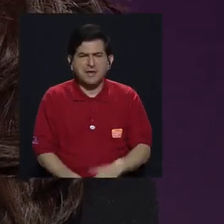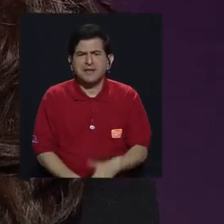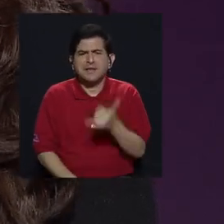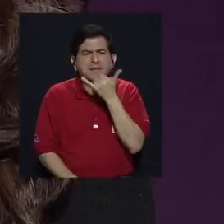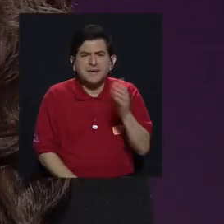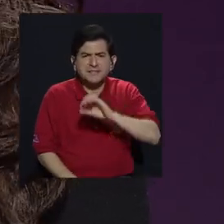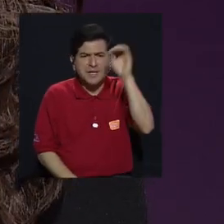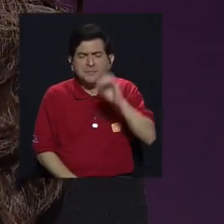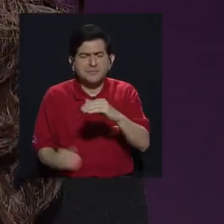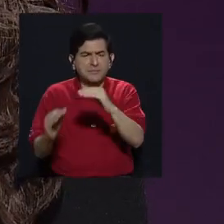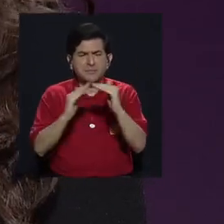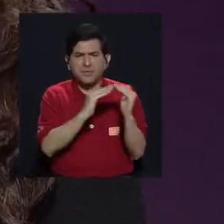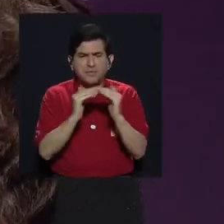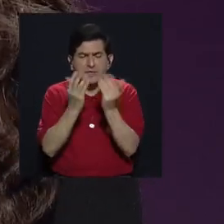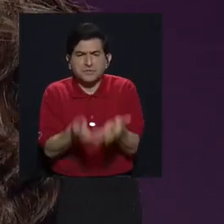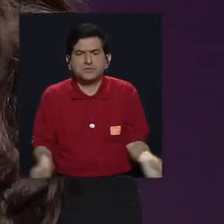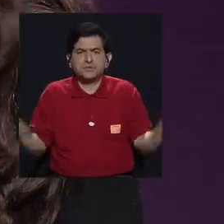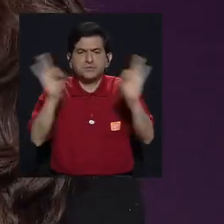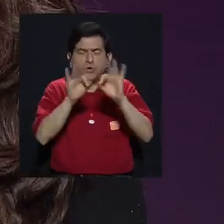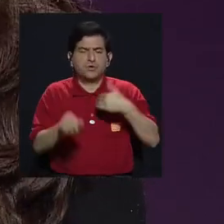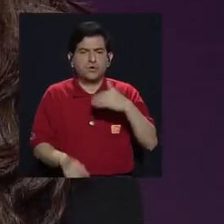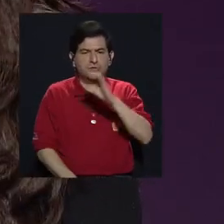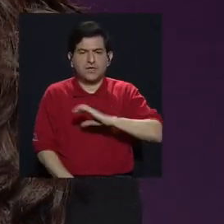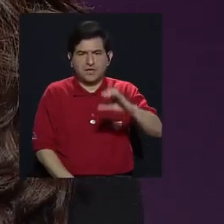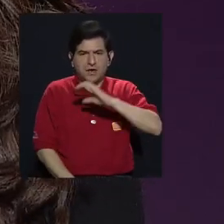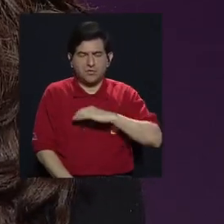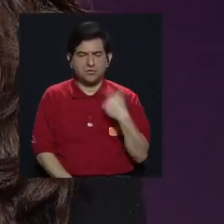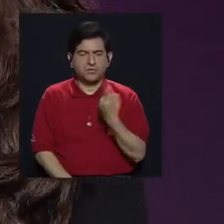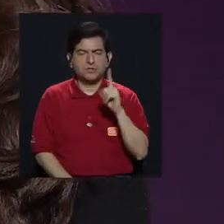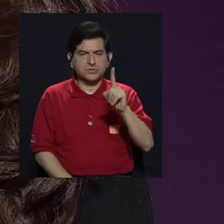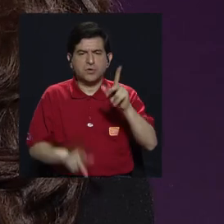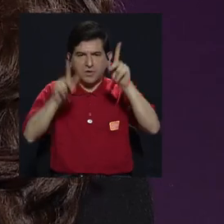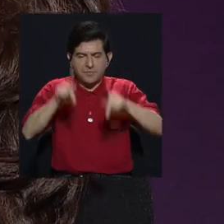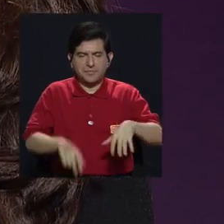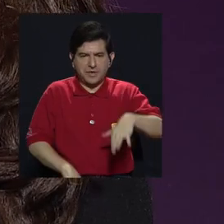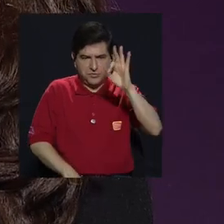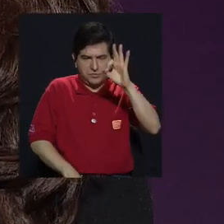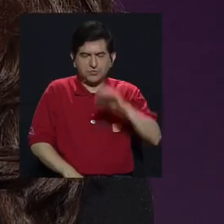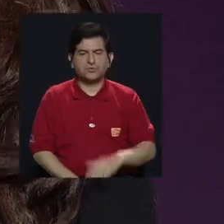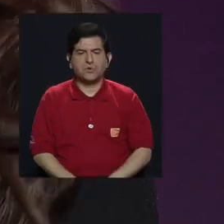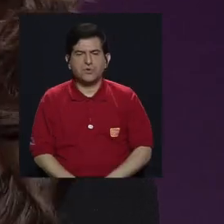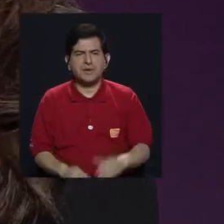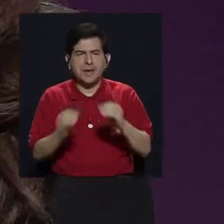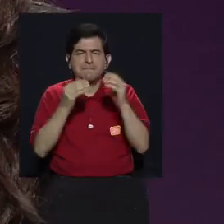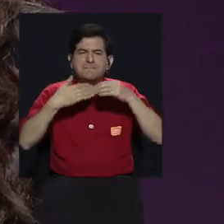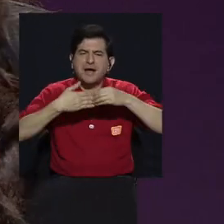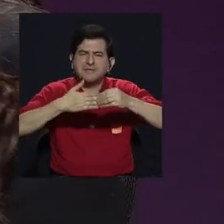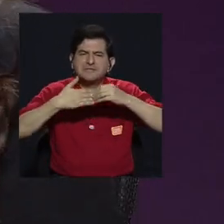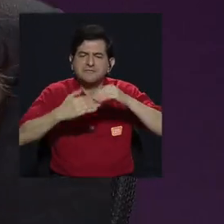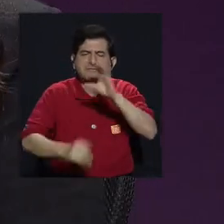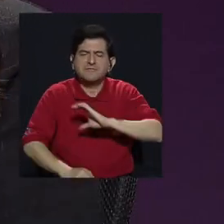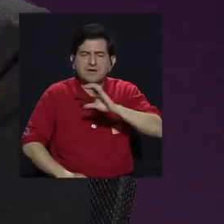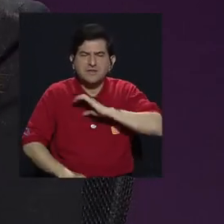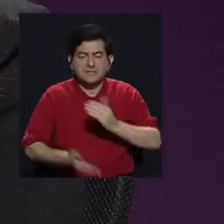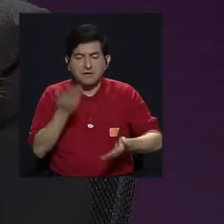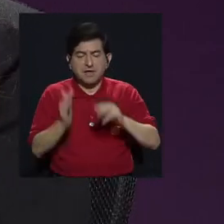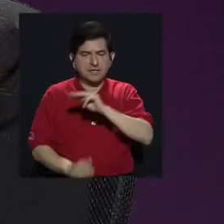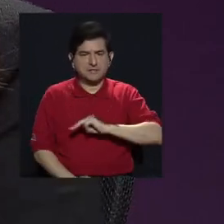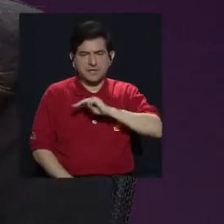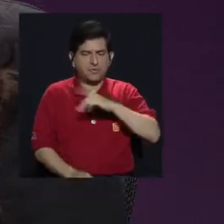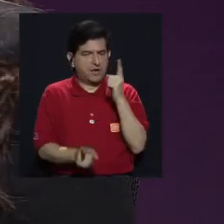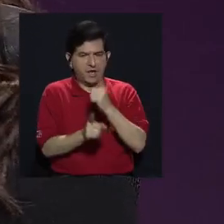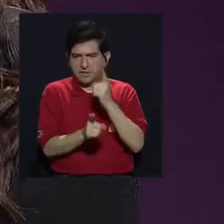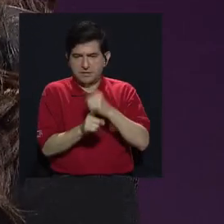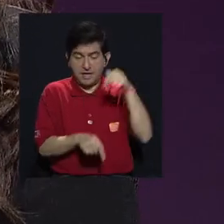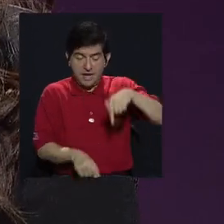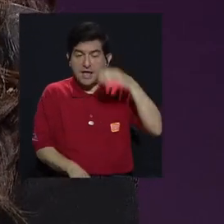porcentaje importante en la población que no tienen conducta monogámica, que tienen conductas más flexibles? Yo sé que puede ser moralmente